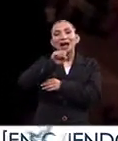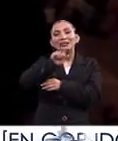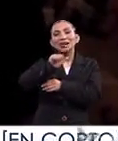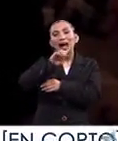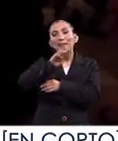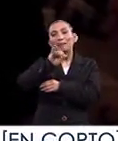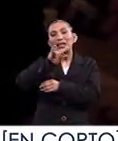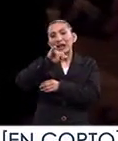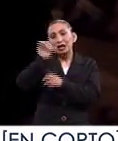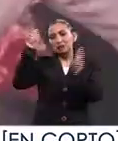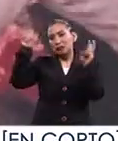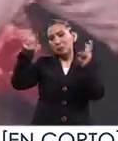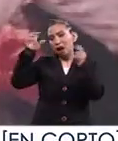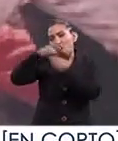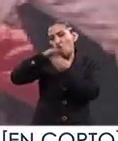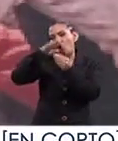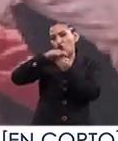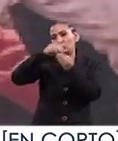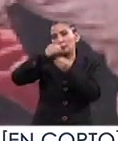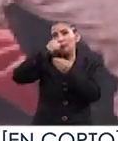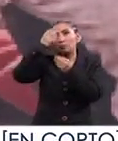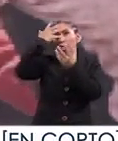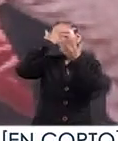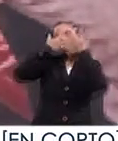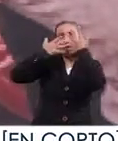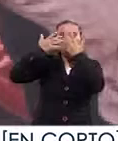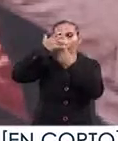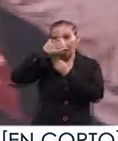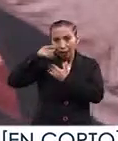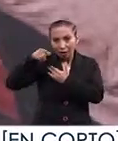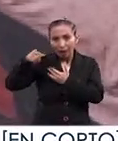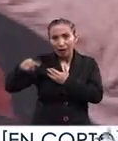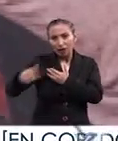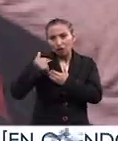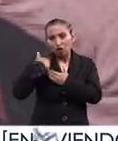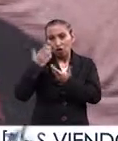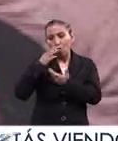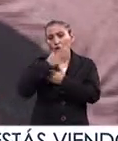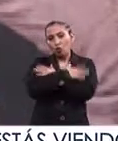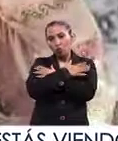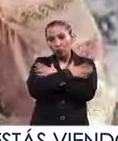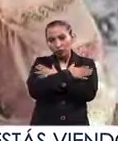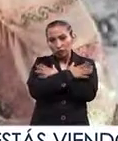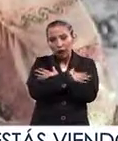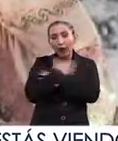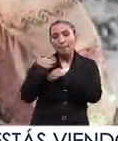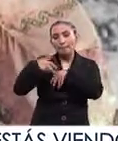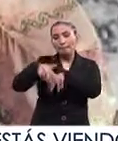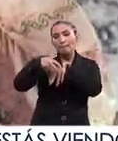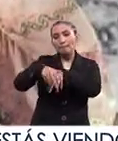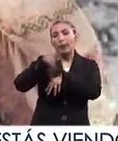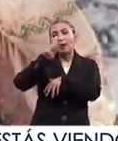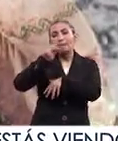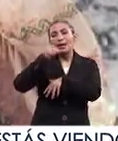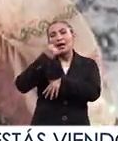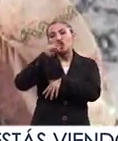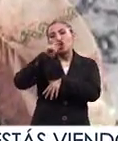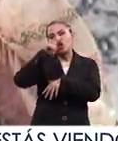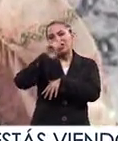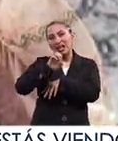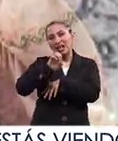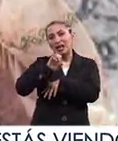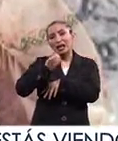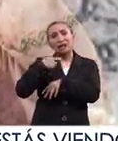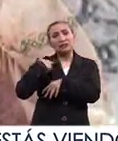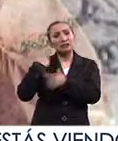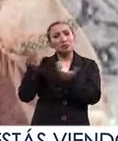es sobre los hongos alucinógenos. Y hice con los huicholes la peregrinación del peyote también. En fin,